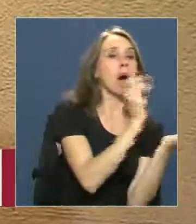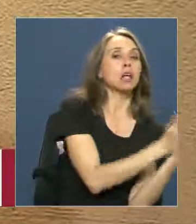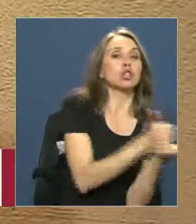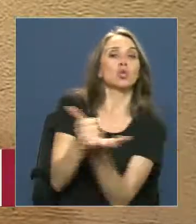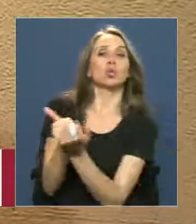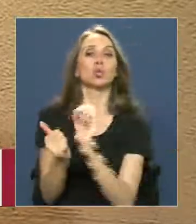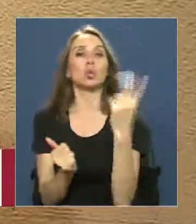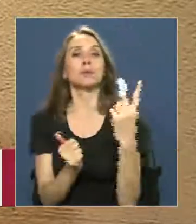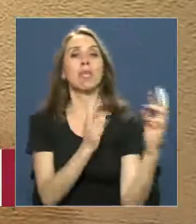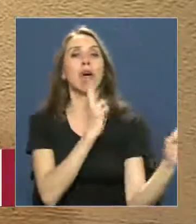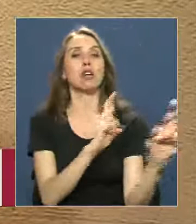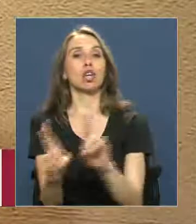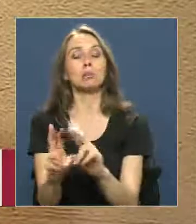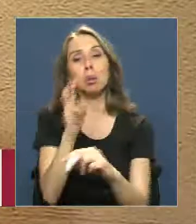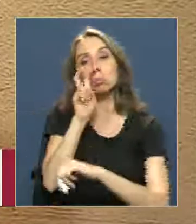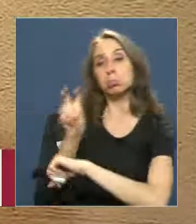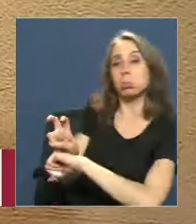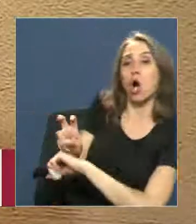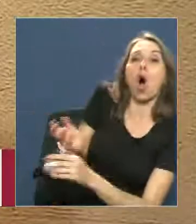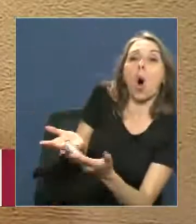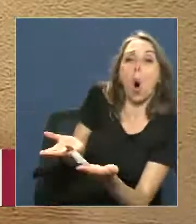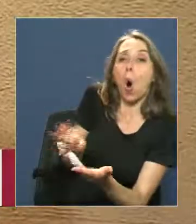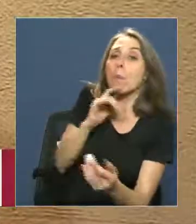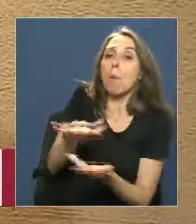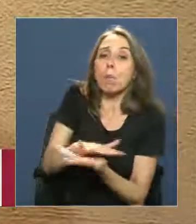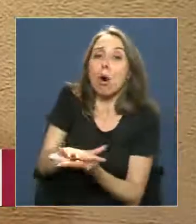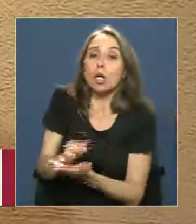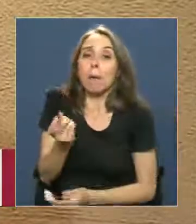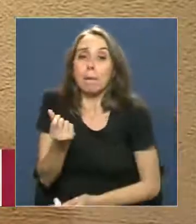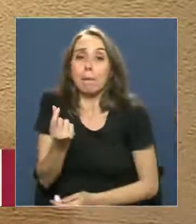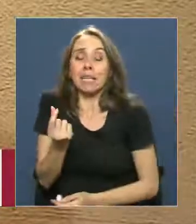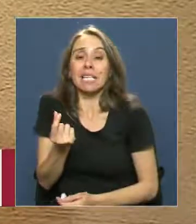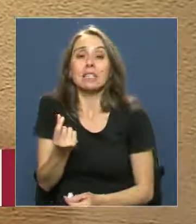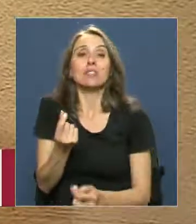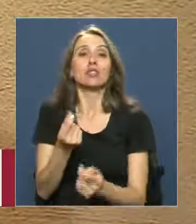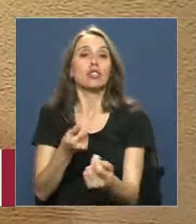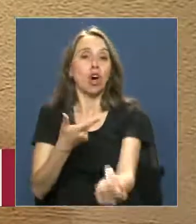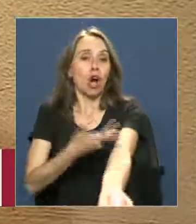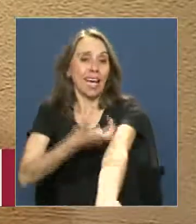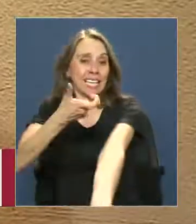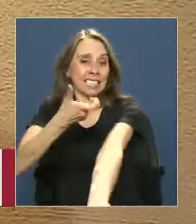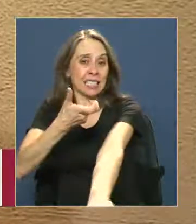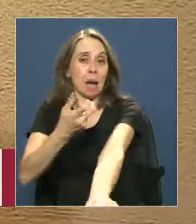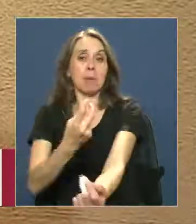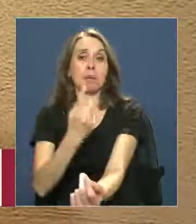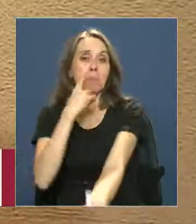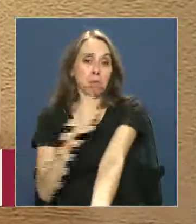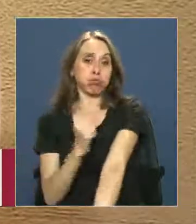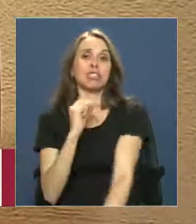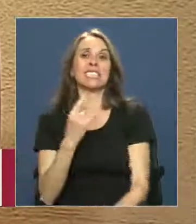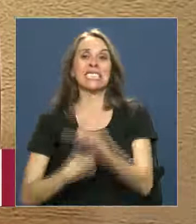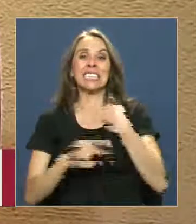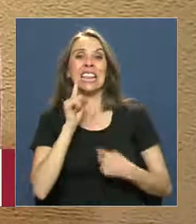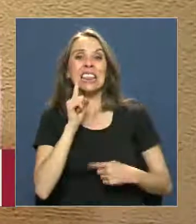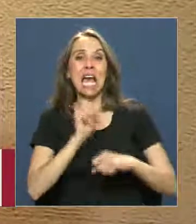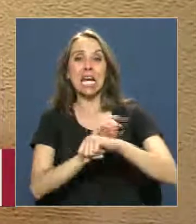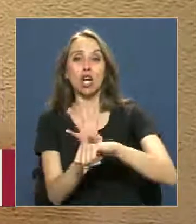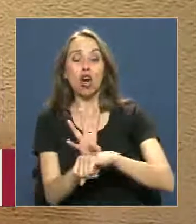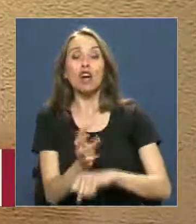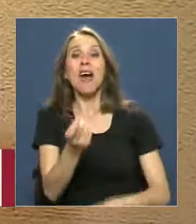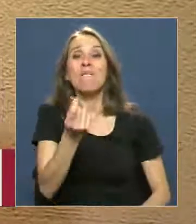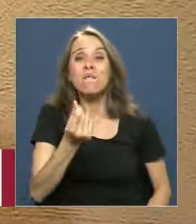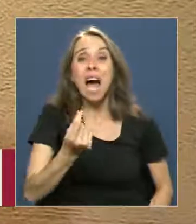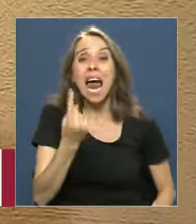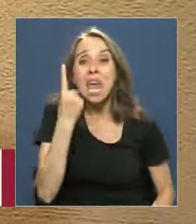subsidiario, que solo observa el cómo, por ejemplo, el precio del examen para detectar el coronavirus puede llegar a costar más